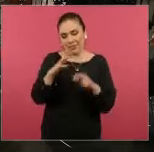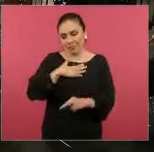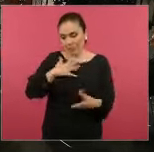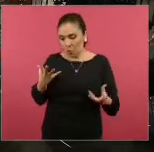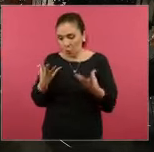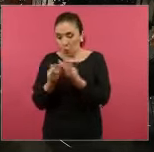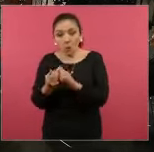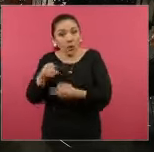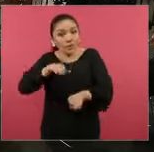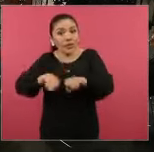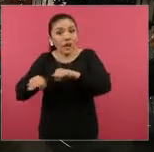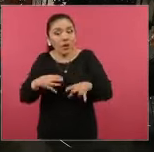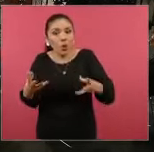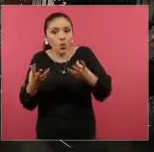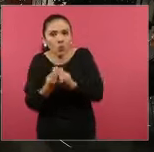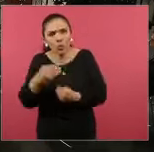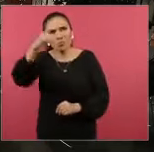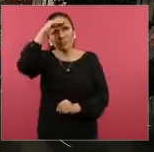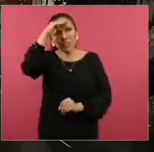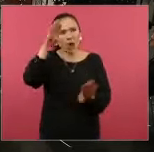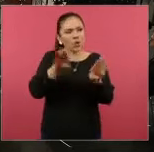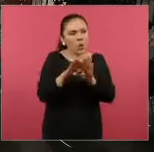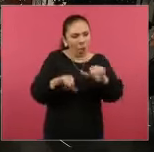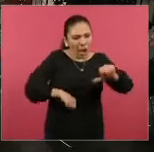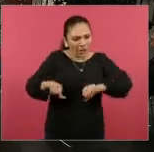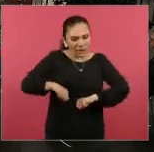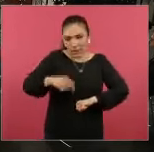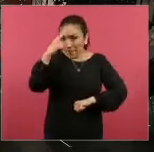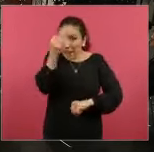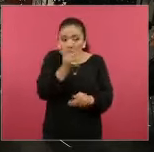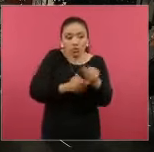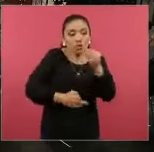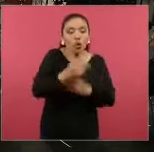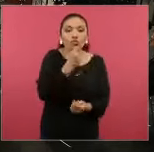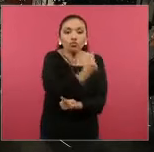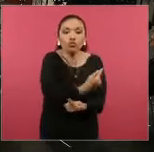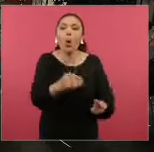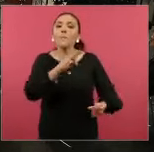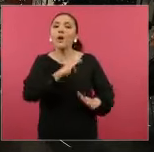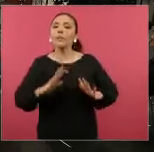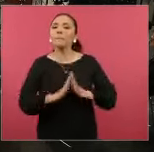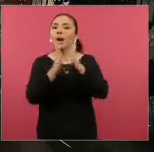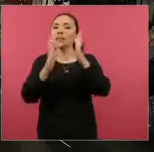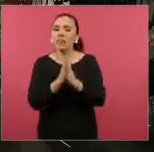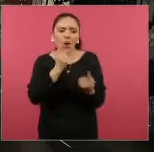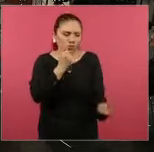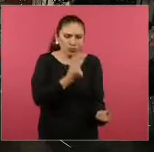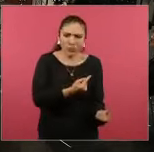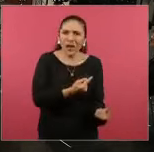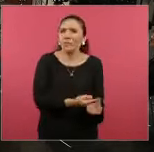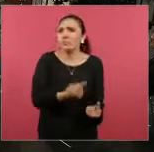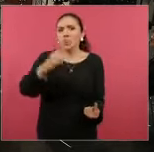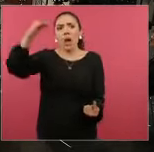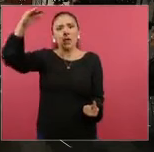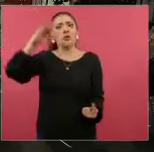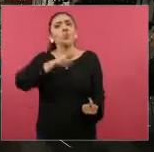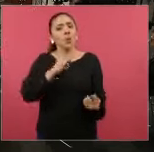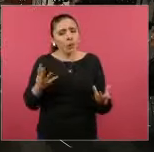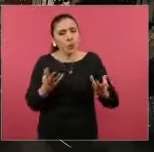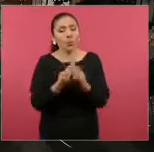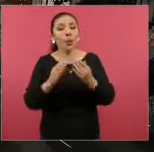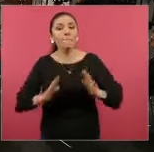en conjunto. Buscamos actividades globales, actividades donde todos los niños puedan participar, desde el más pequeño hasta el más grande, y